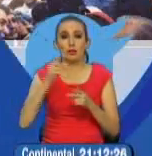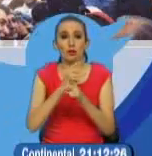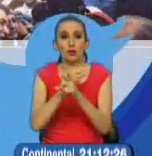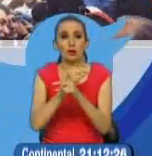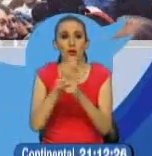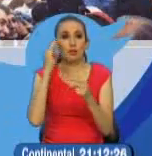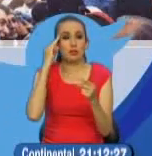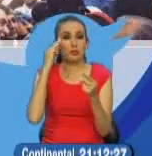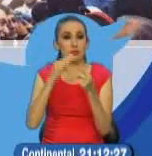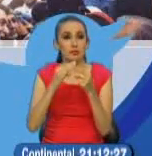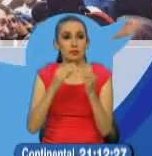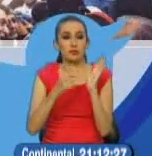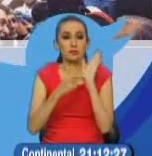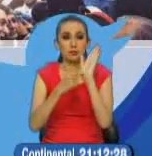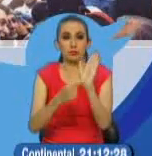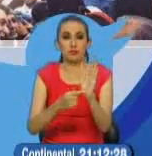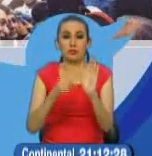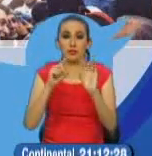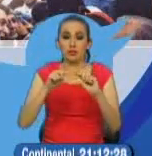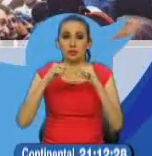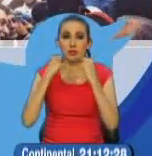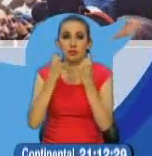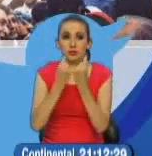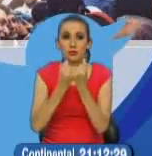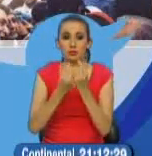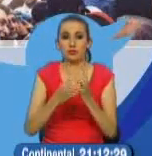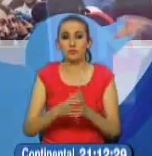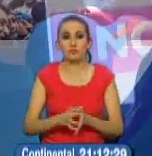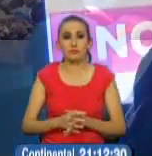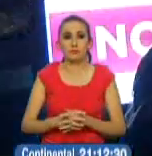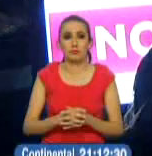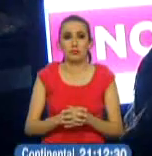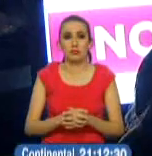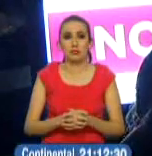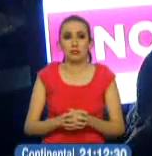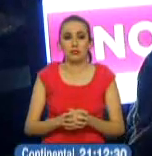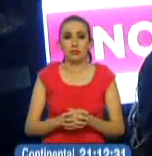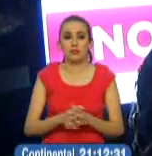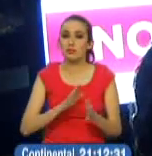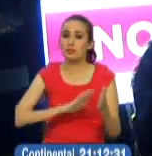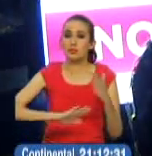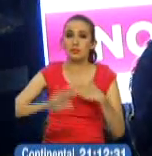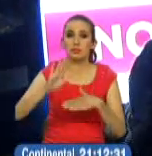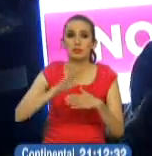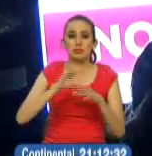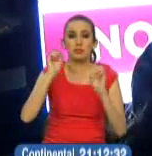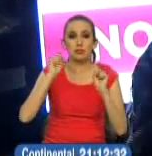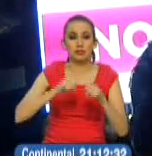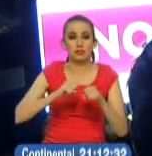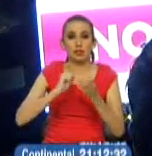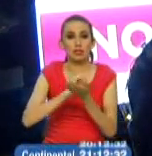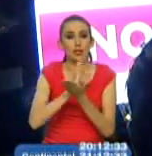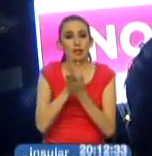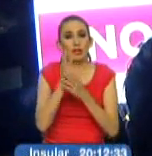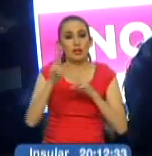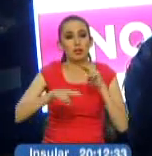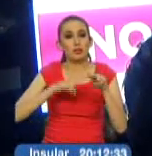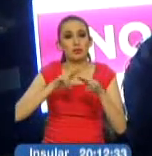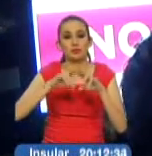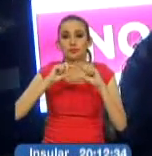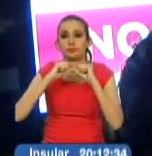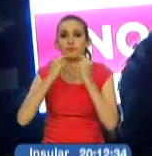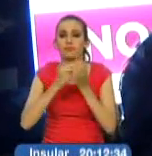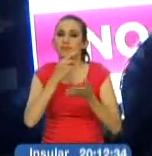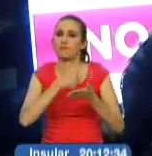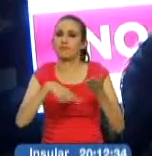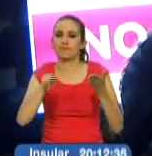la posición que tendría su bloque de legisladores en la Asamblea. Siguiendo los delineamientos de Lasso, los asambleístas de Creo votaron en contra